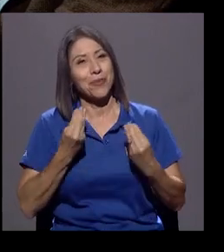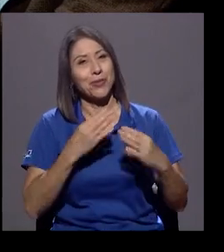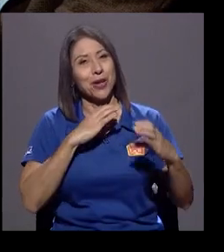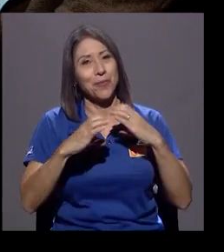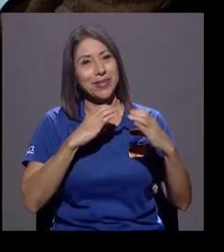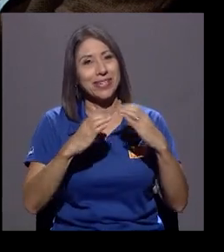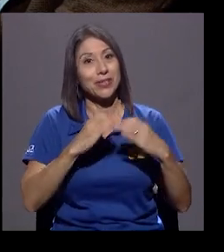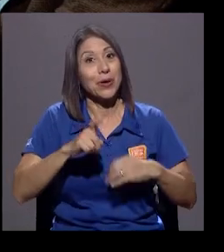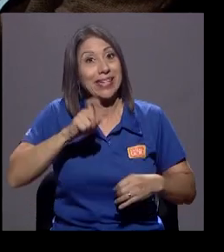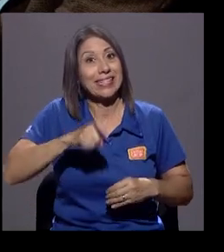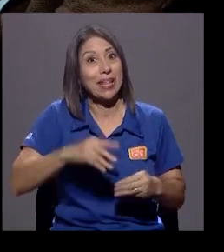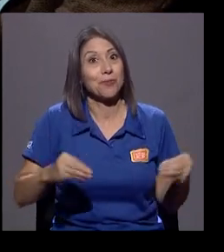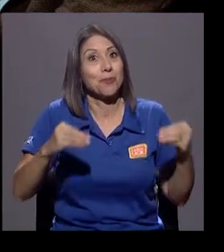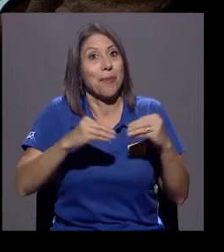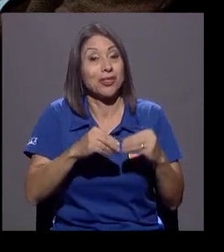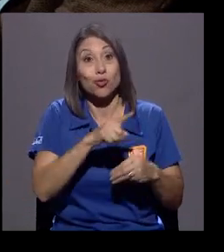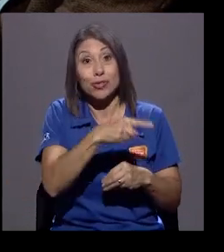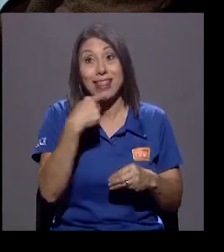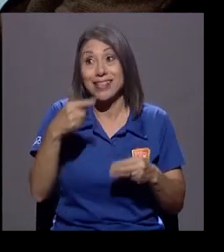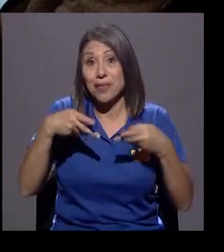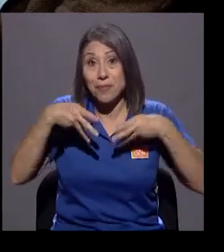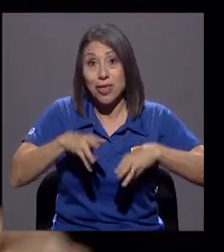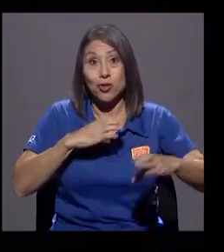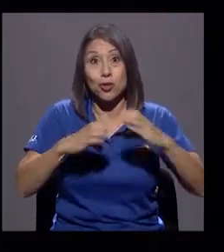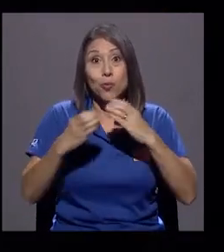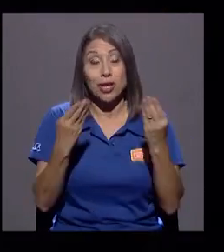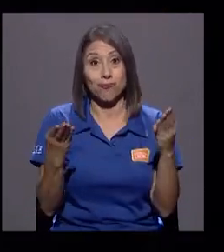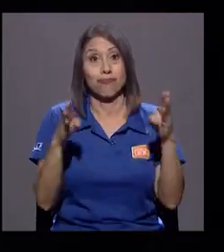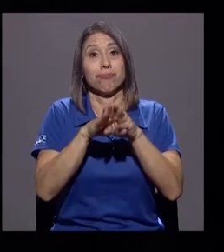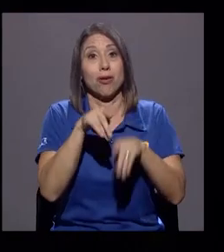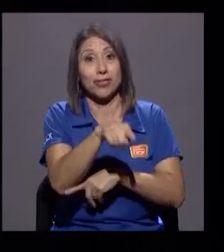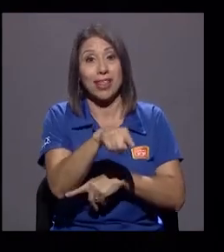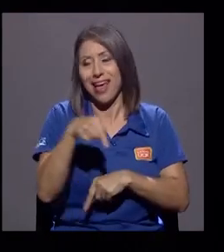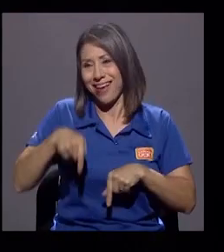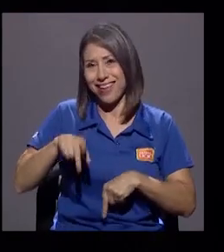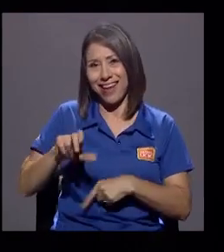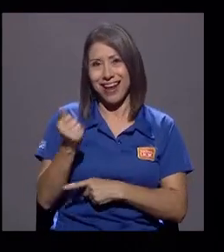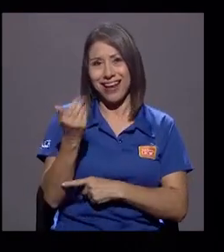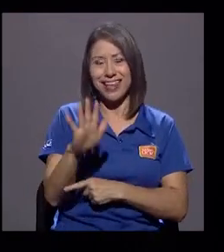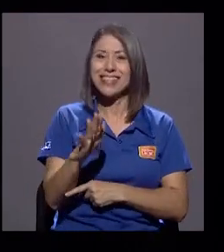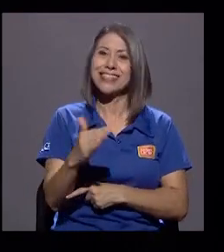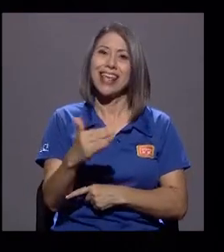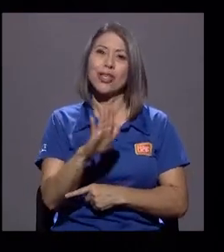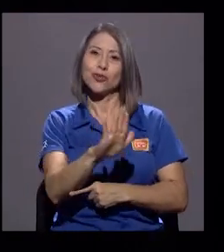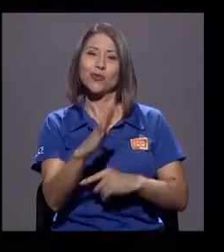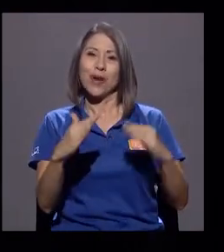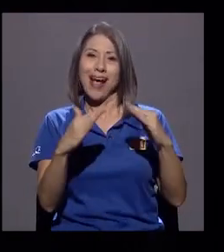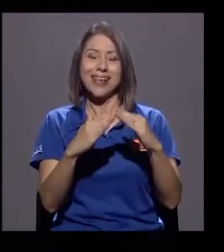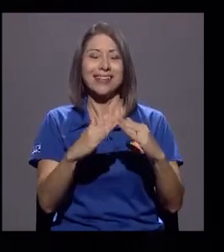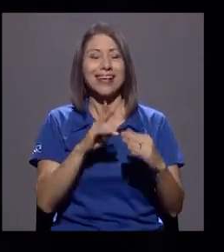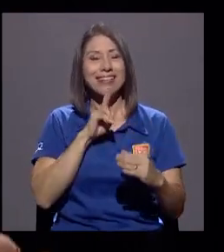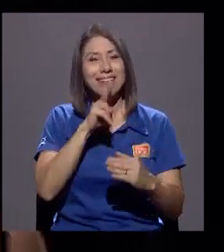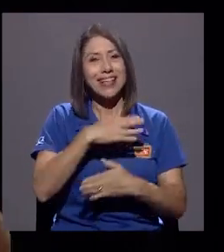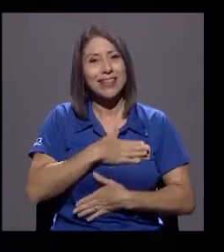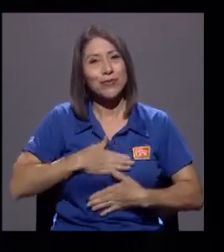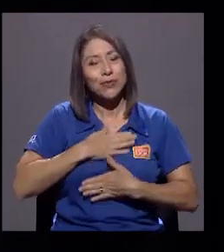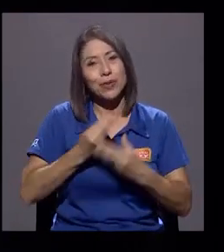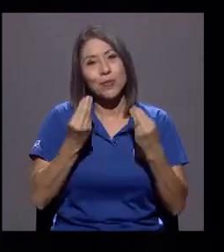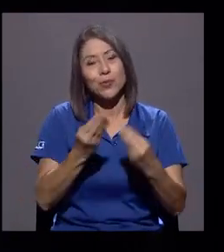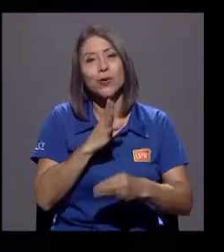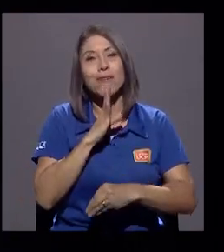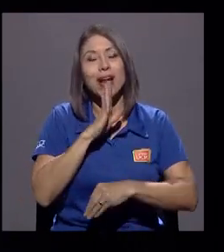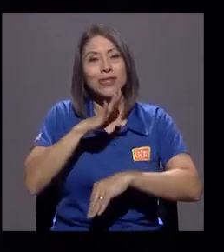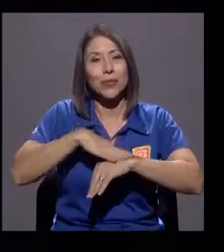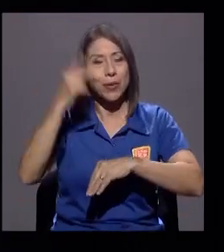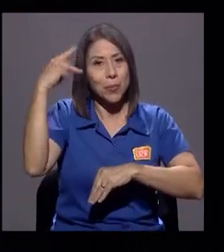vamos a tener que tener más usted dice que los medios le cerraron las puertas pues aquí en khan alguien se tiene su casa de verdad que disfruté mucho hablar sobre